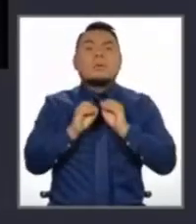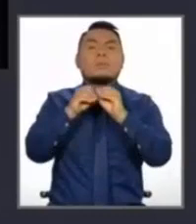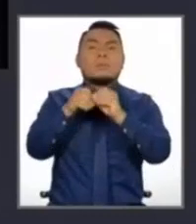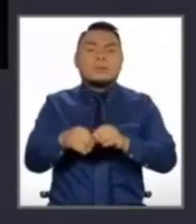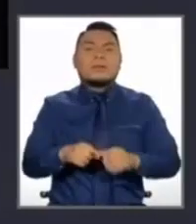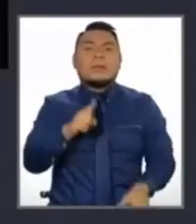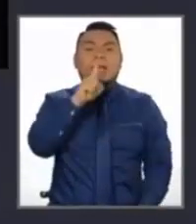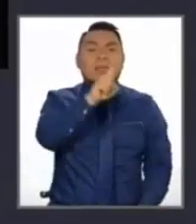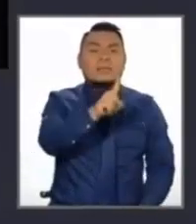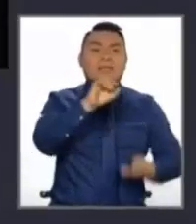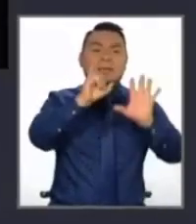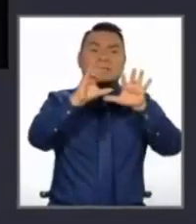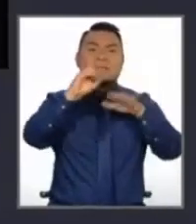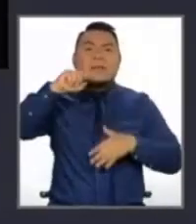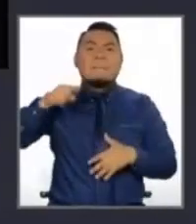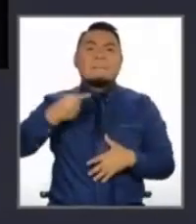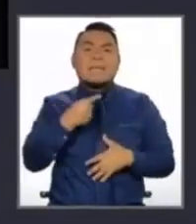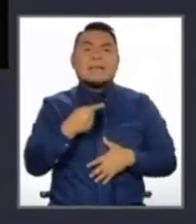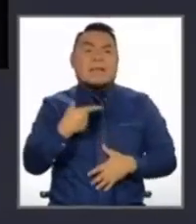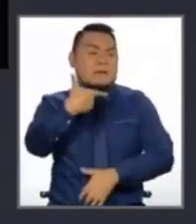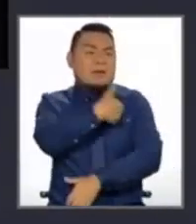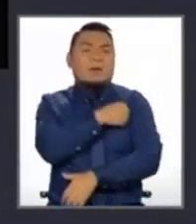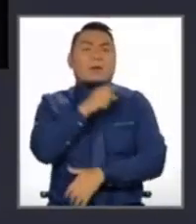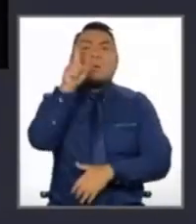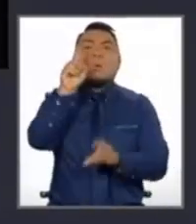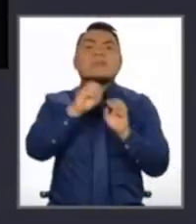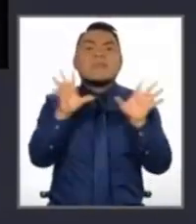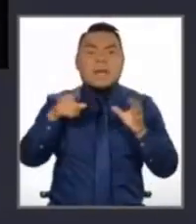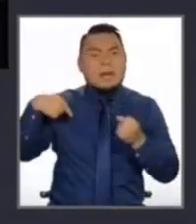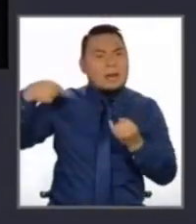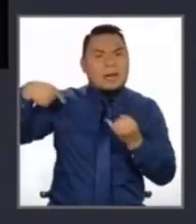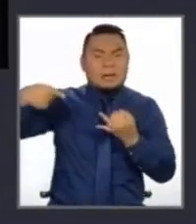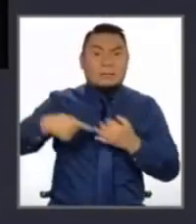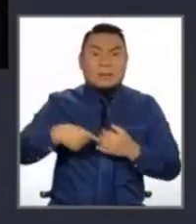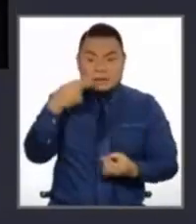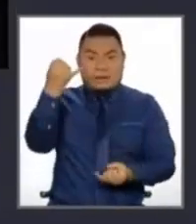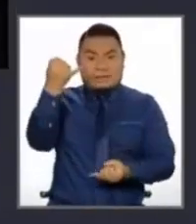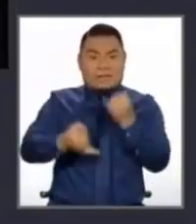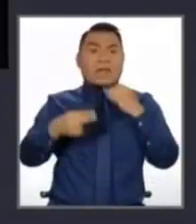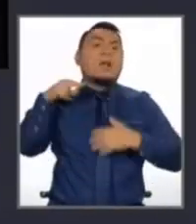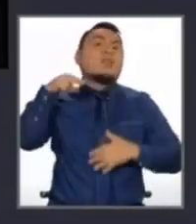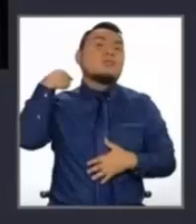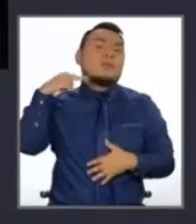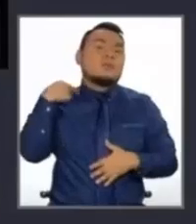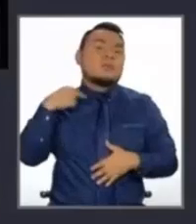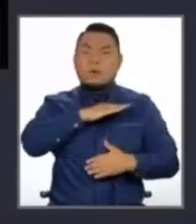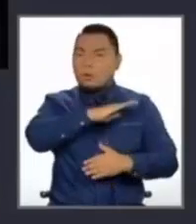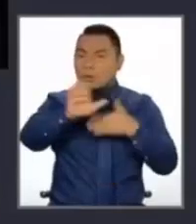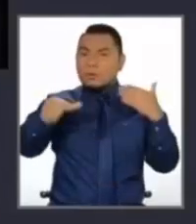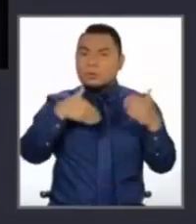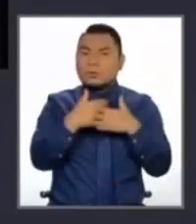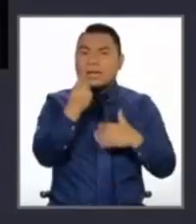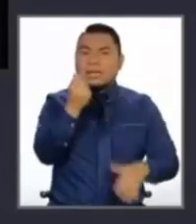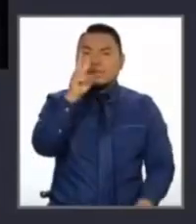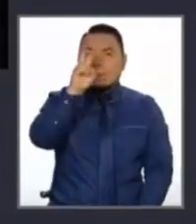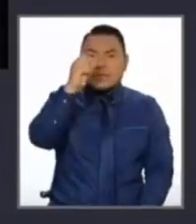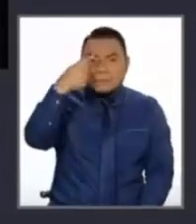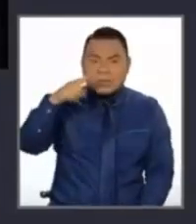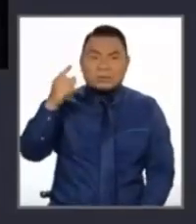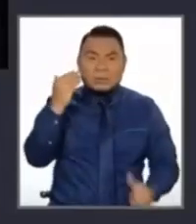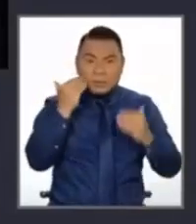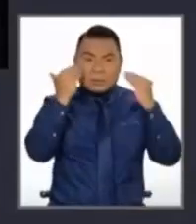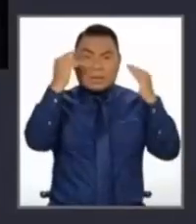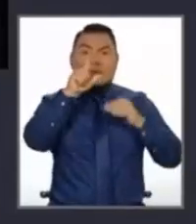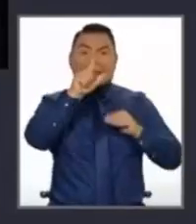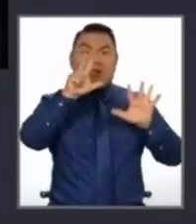coloquen 160.000 vacunas por día, para que al final de noviembre todos los casi 20 millones de adultos mayores